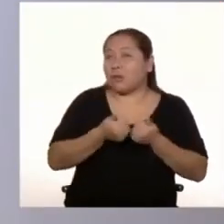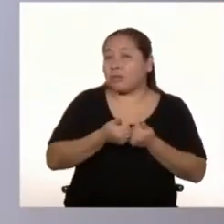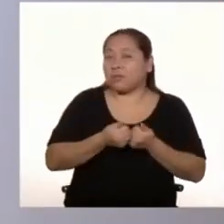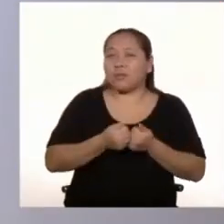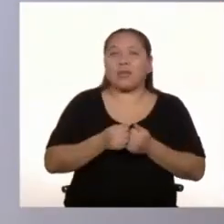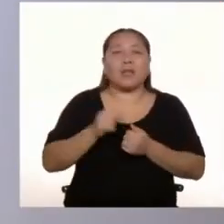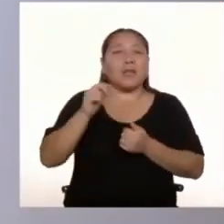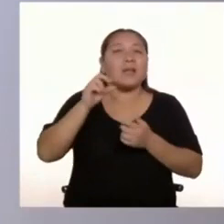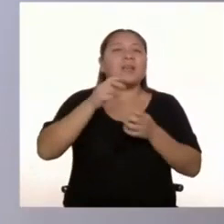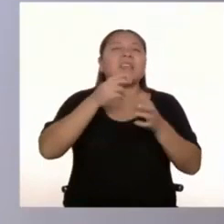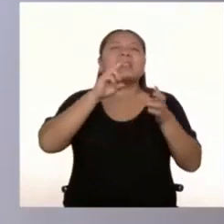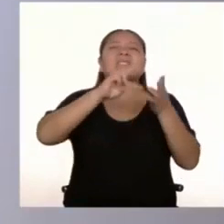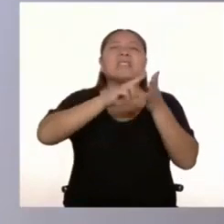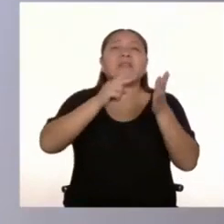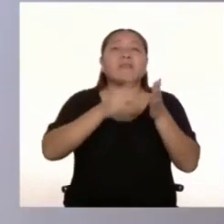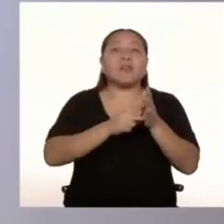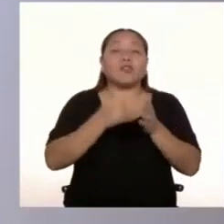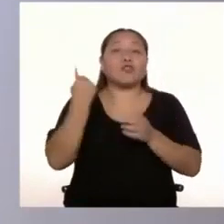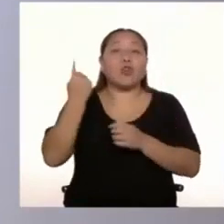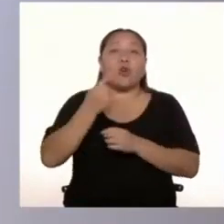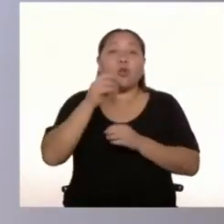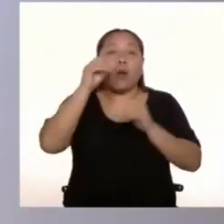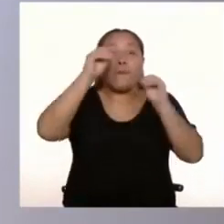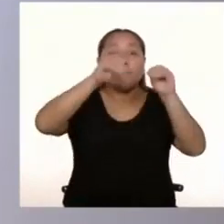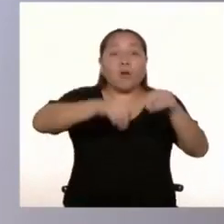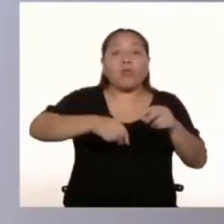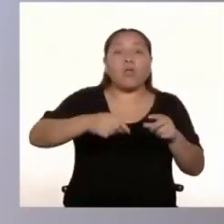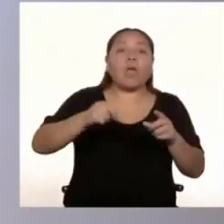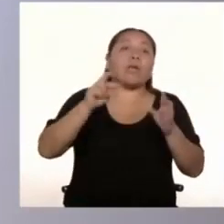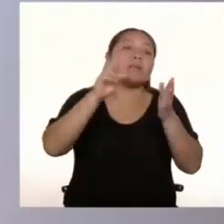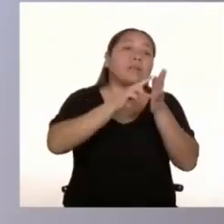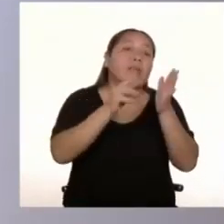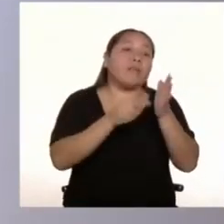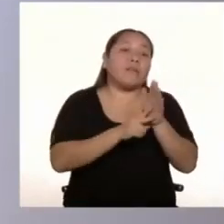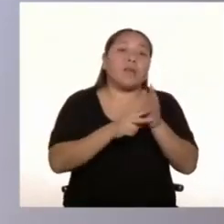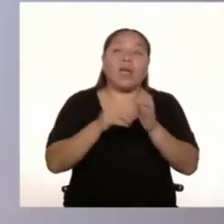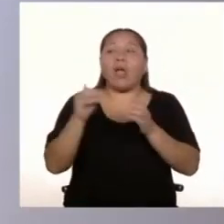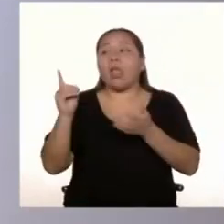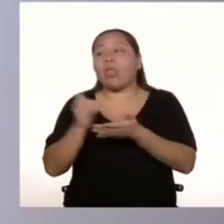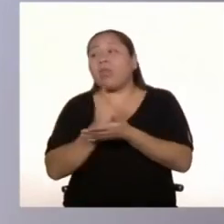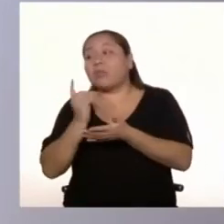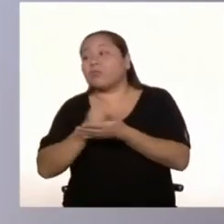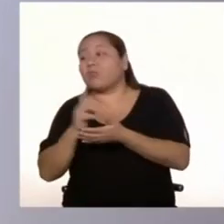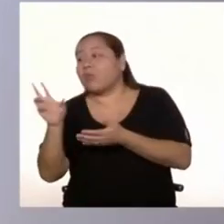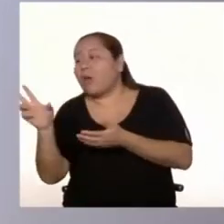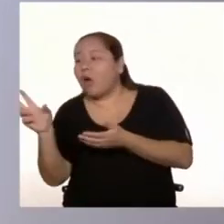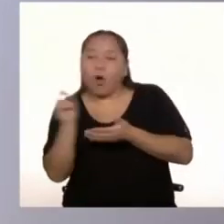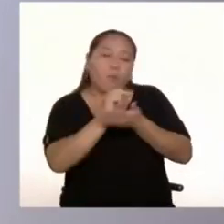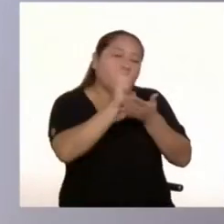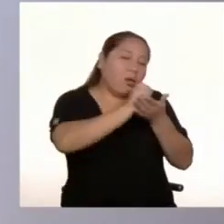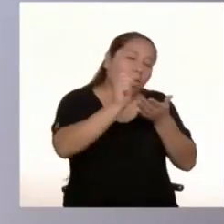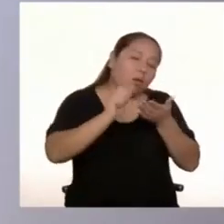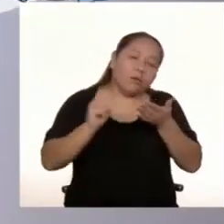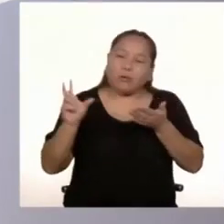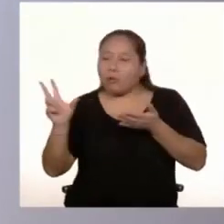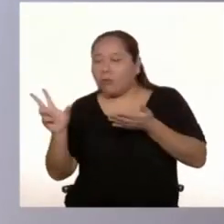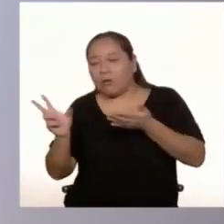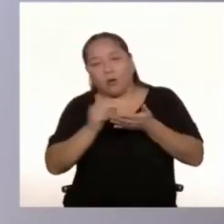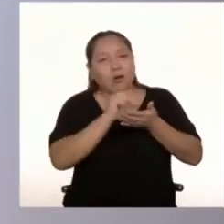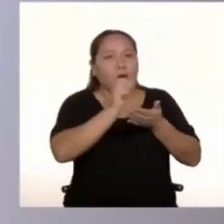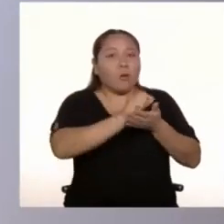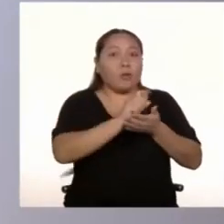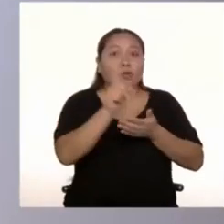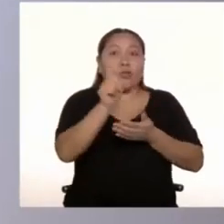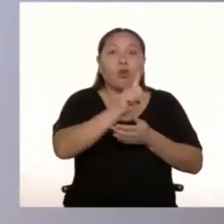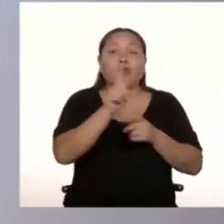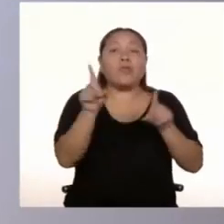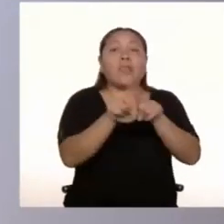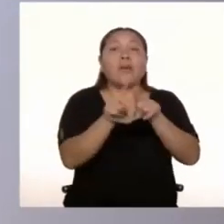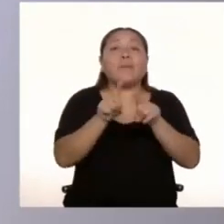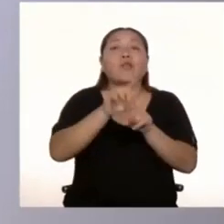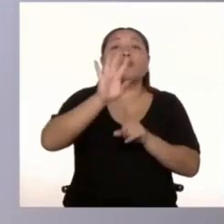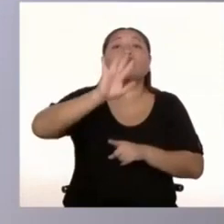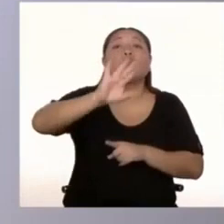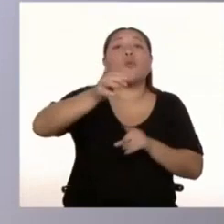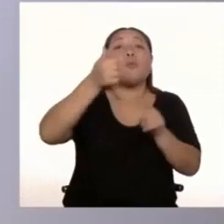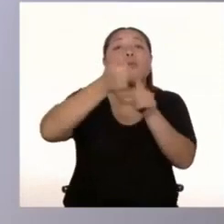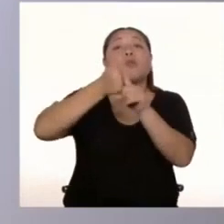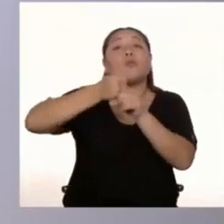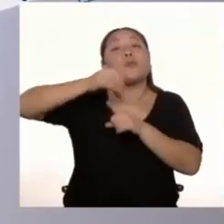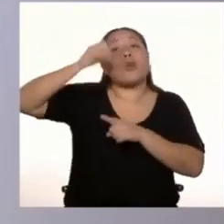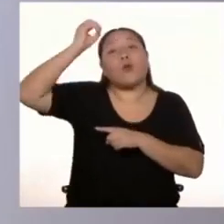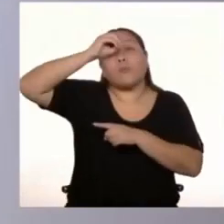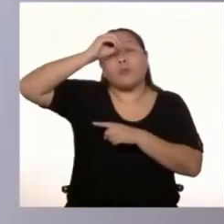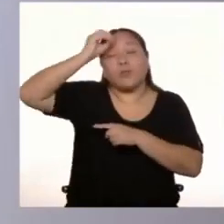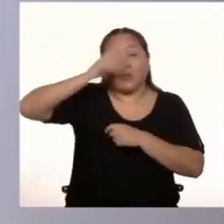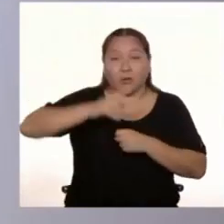no solo es colocar el significado como si fuera de diccionario, sino tu propio punto de vista.